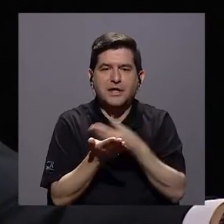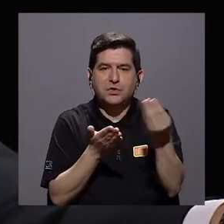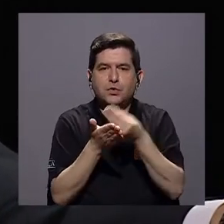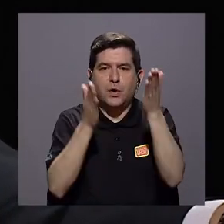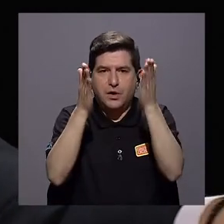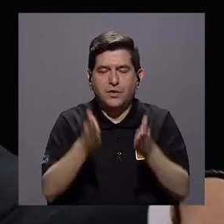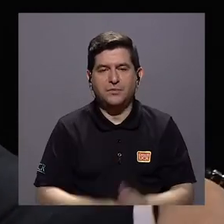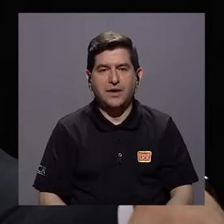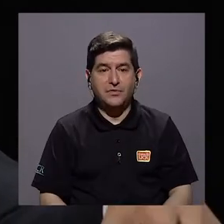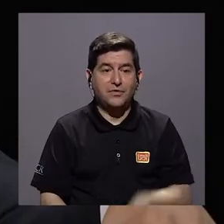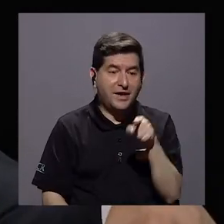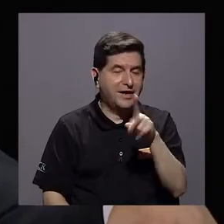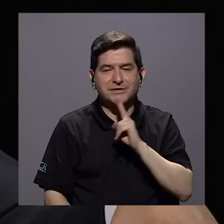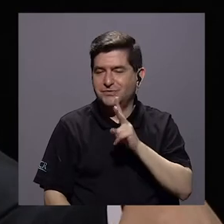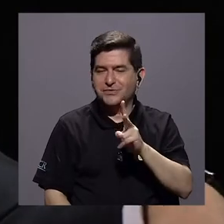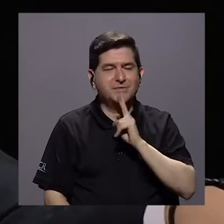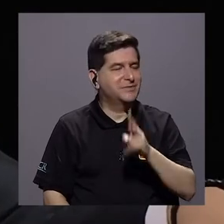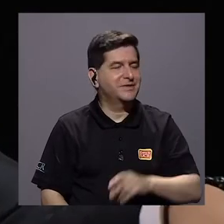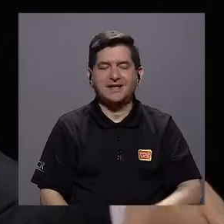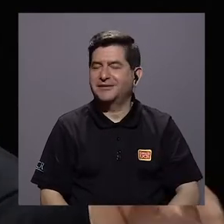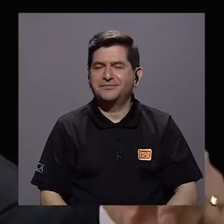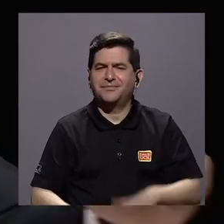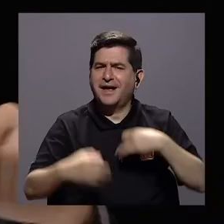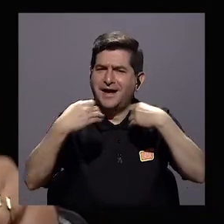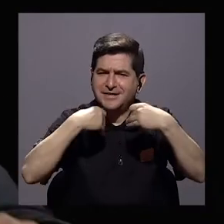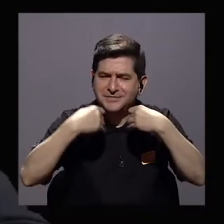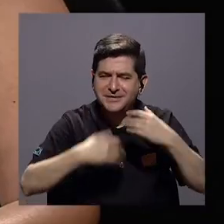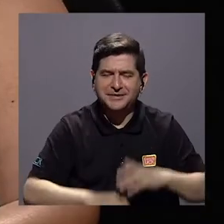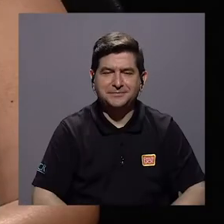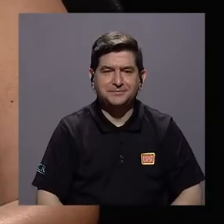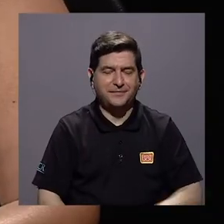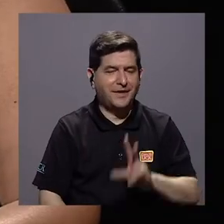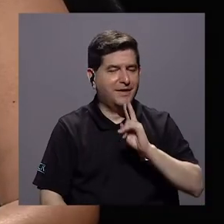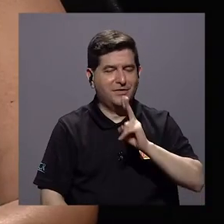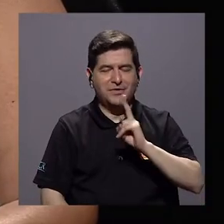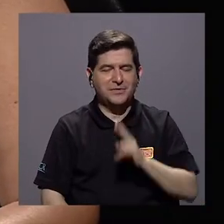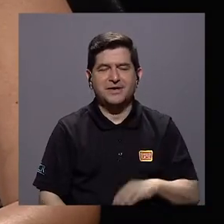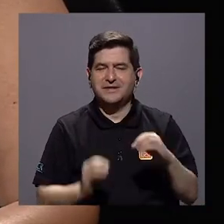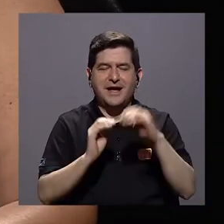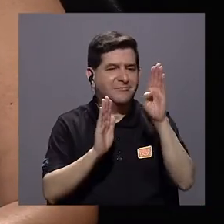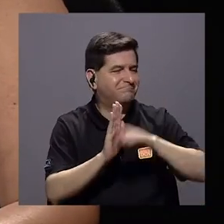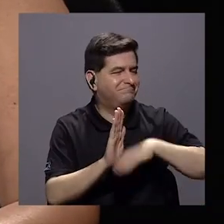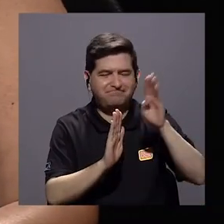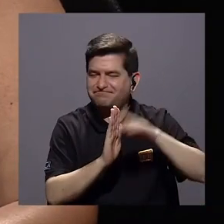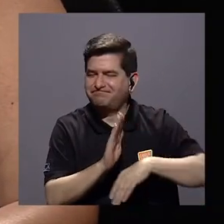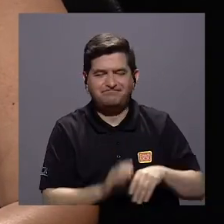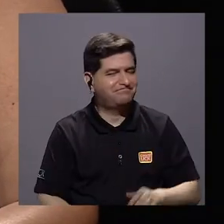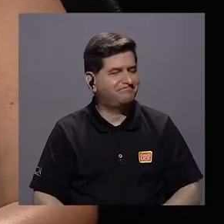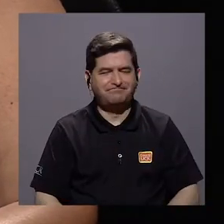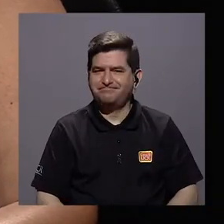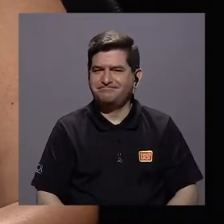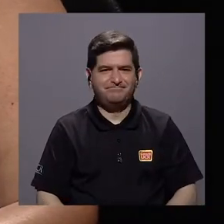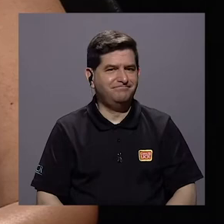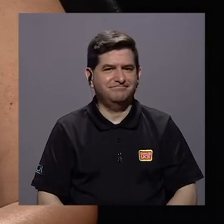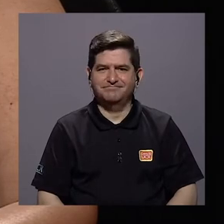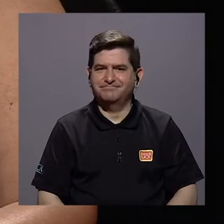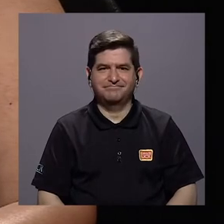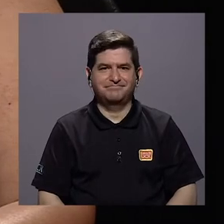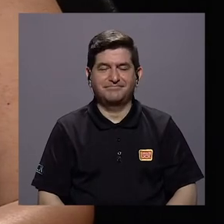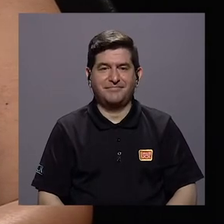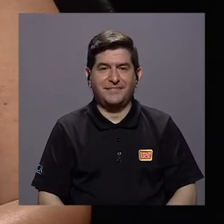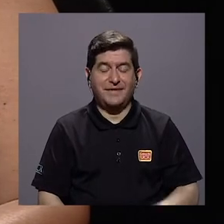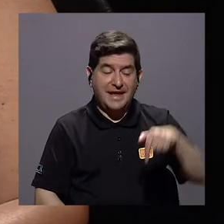consumidores. Eso no es cierto. Ok, entonces explíqueme. Ok, no es cierto que va a ser más barato,